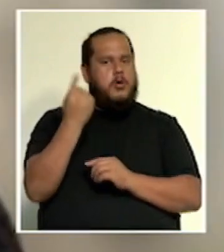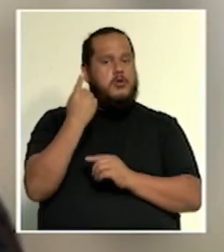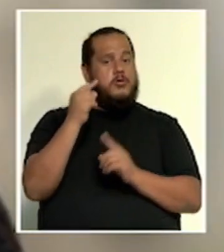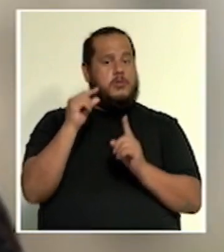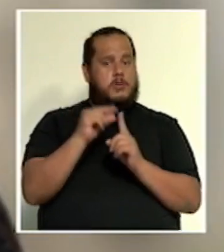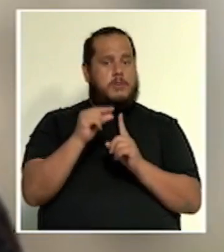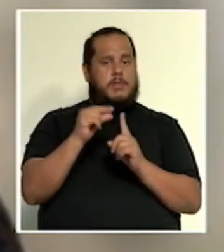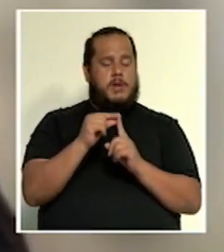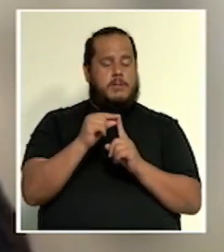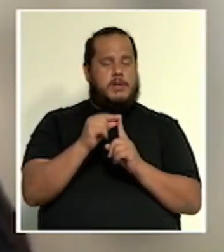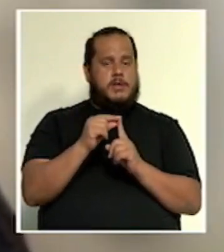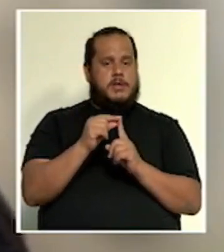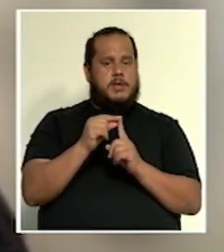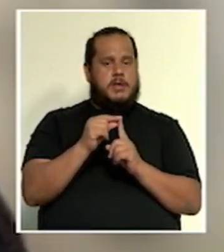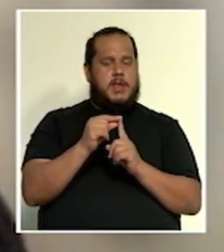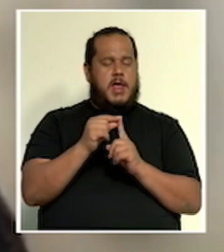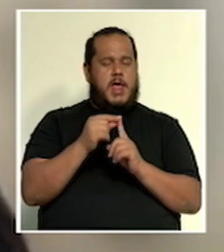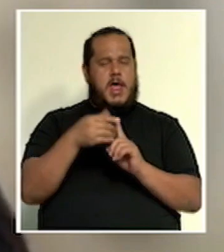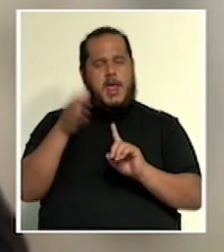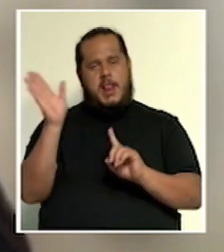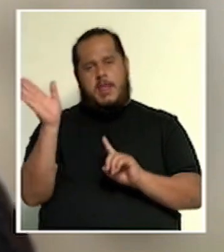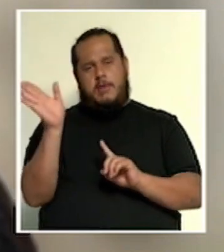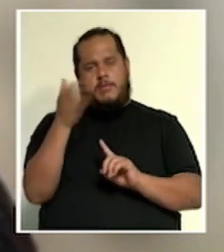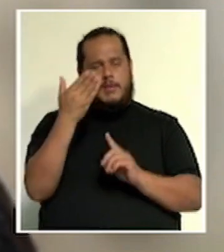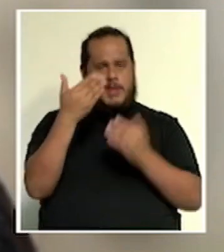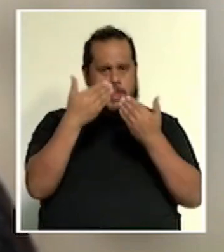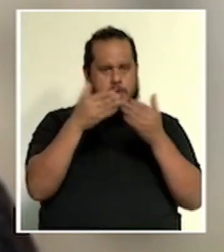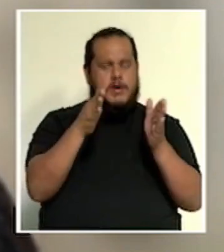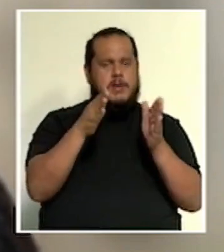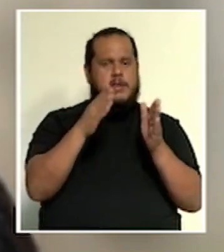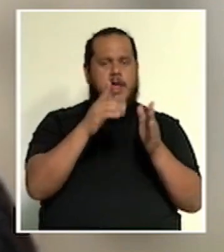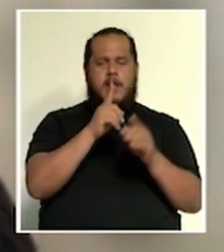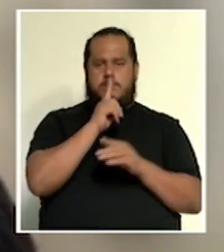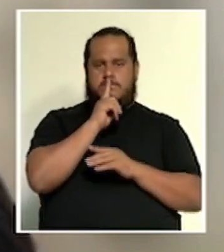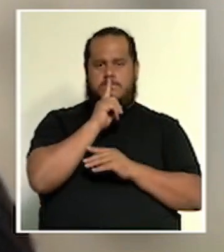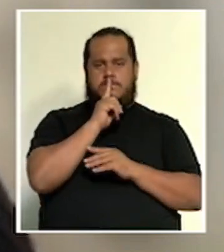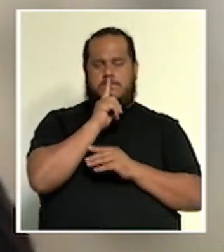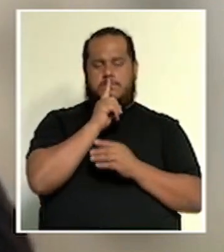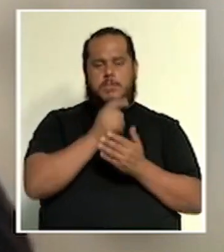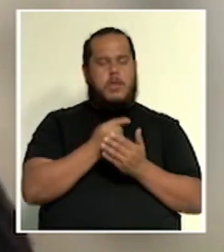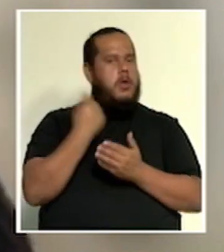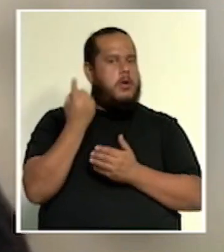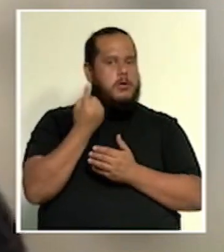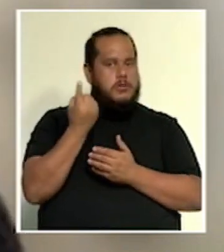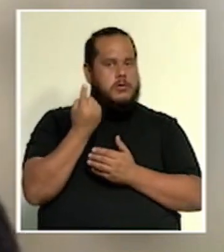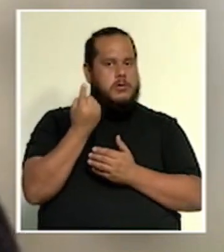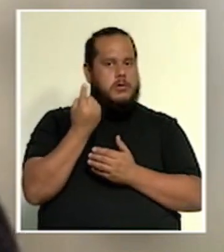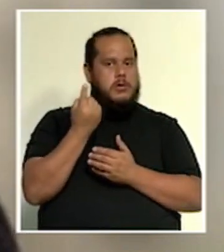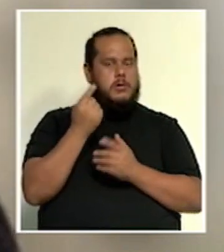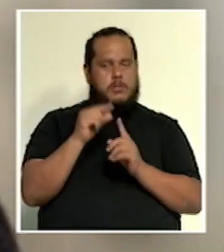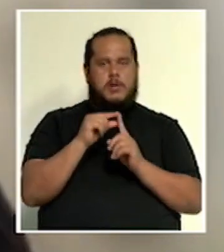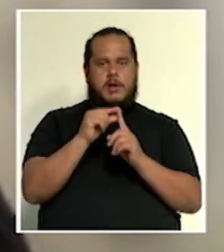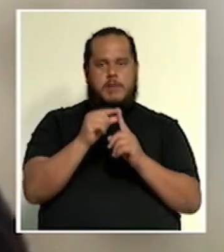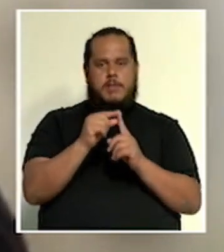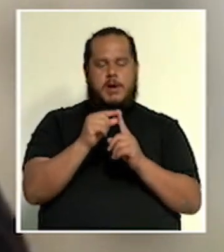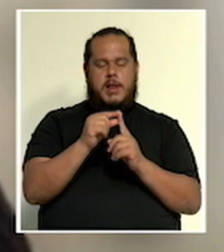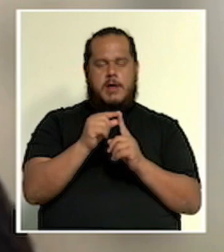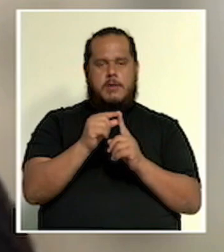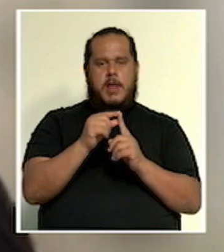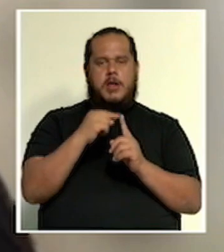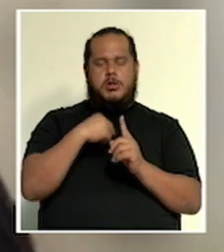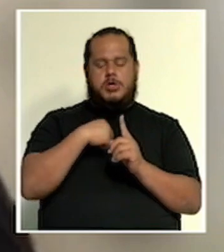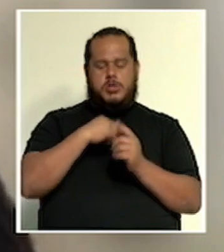palabras, en la bofetada abierta a los silencios, solo en la palabra me